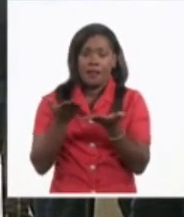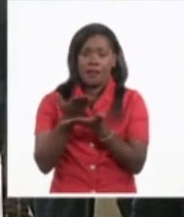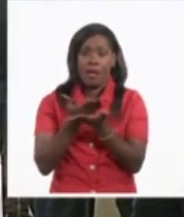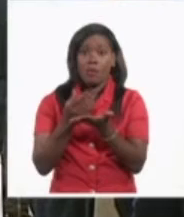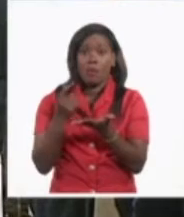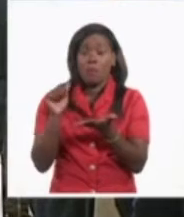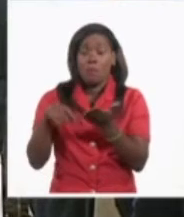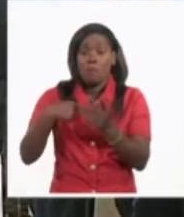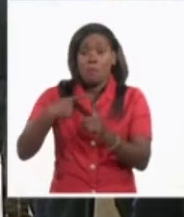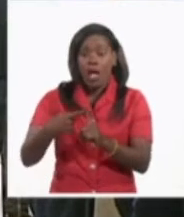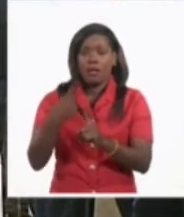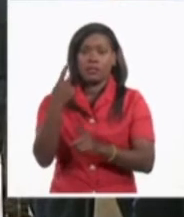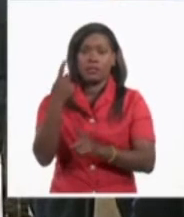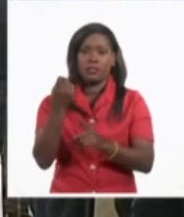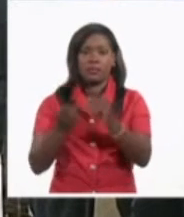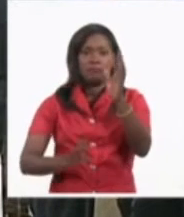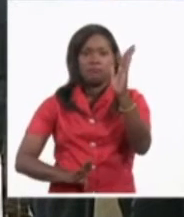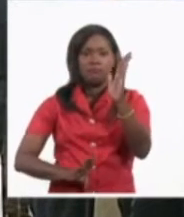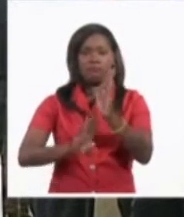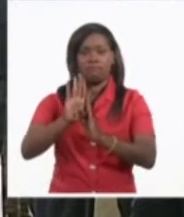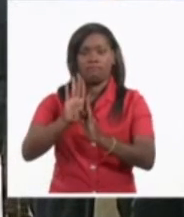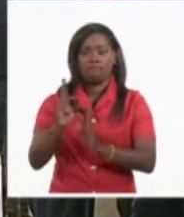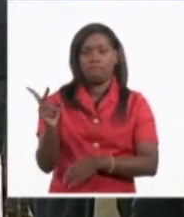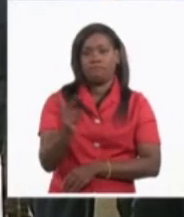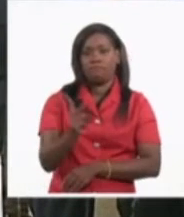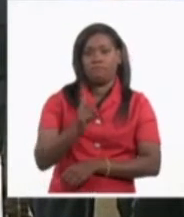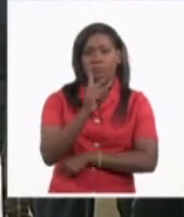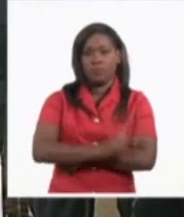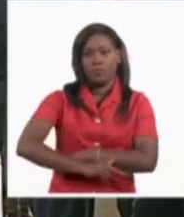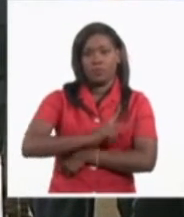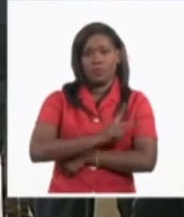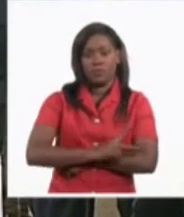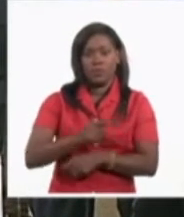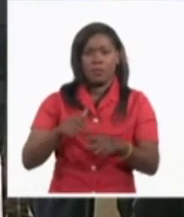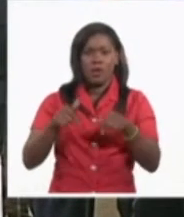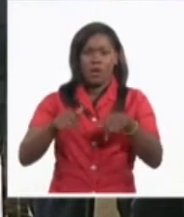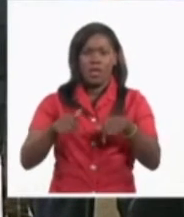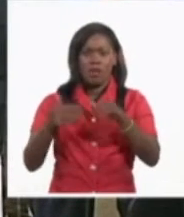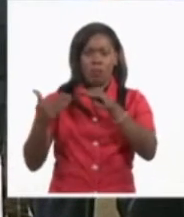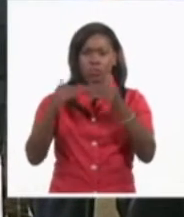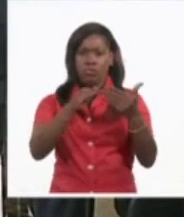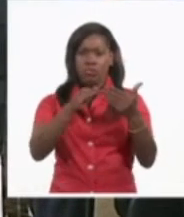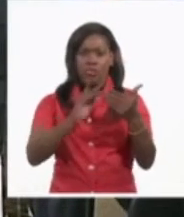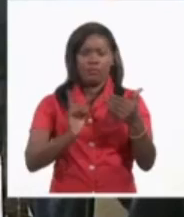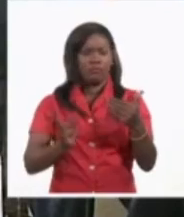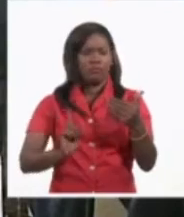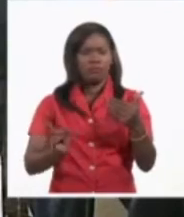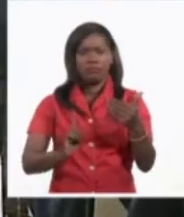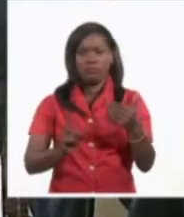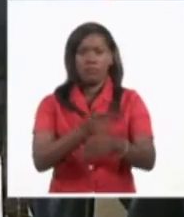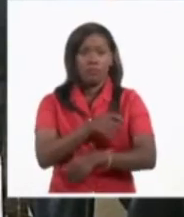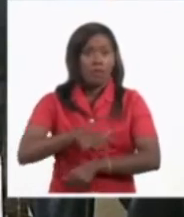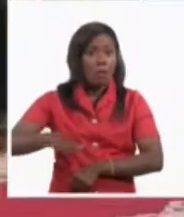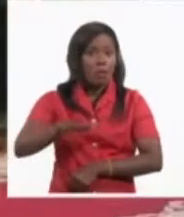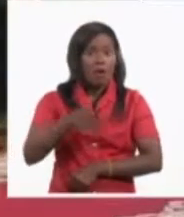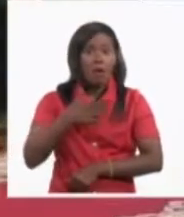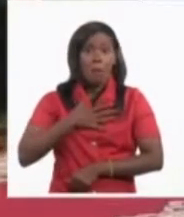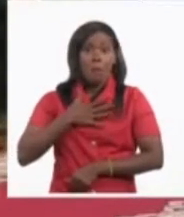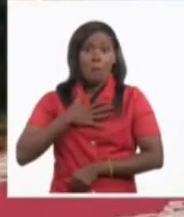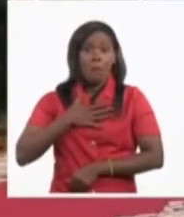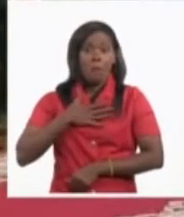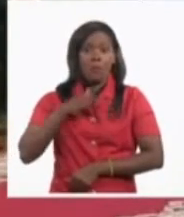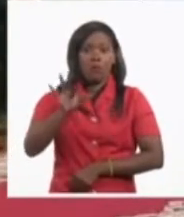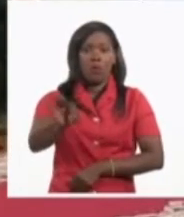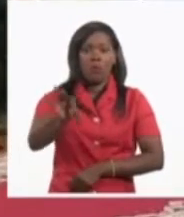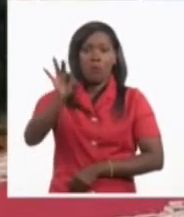Donetsk, Lugansk, Zaporizhzhia y Jersón no se va a discutir. Los ciudadanos han hecho su elección, Rusia no los va a